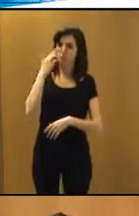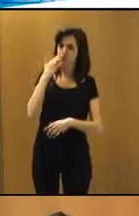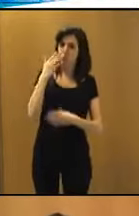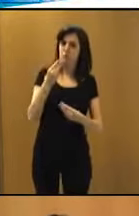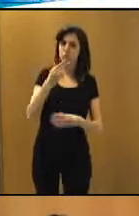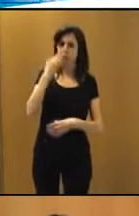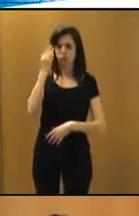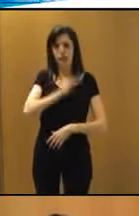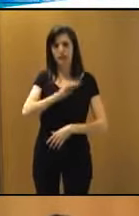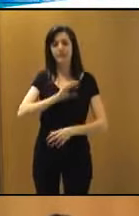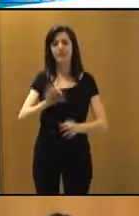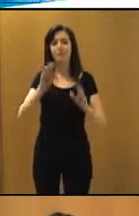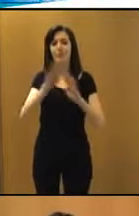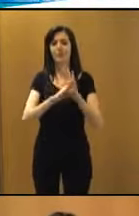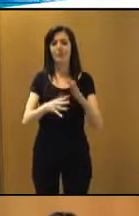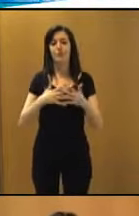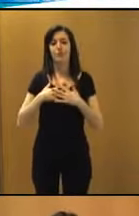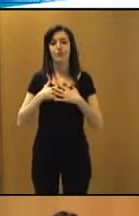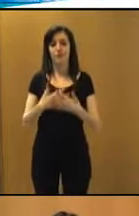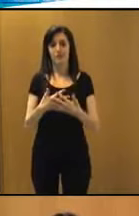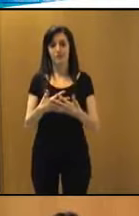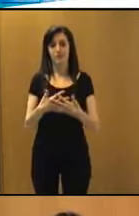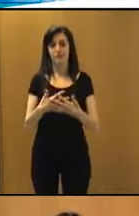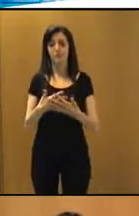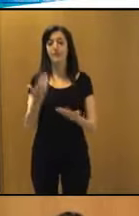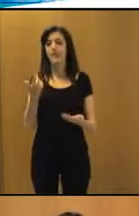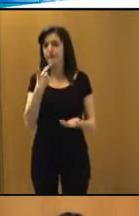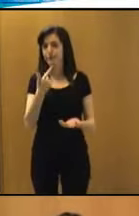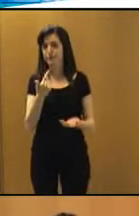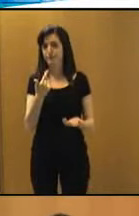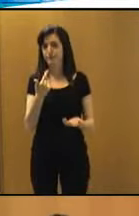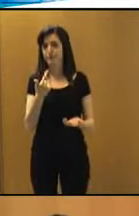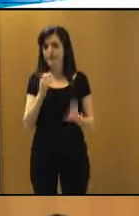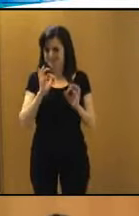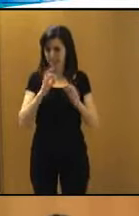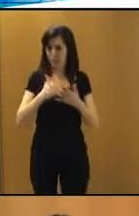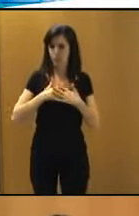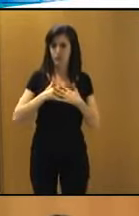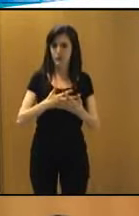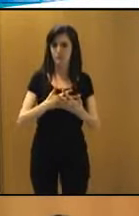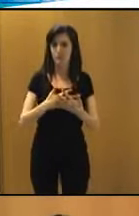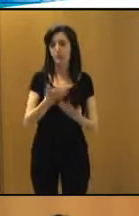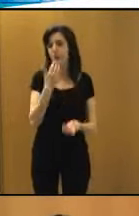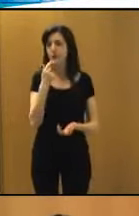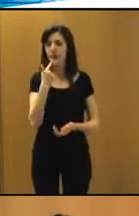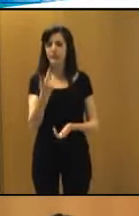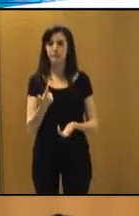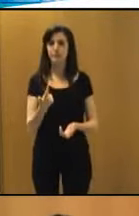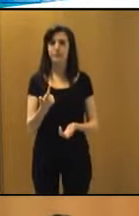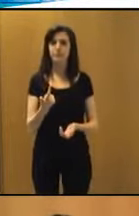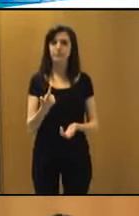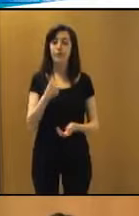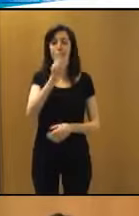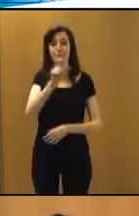muy o bastante interesada en programas de voluntariado en los que, o sea, ya específicamente voluntariado en los que, por ejemplo, se les